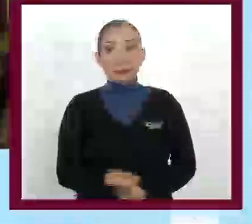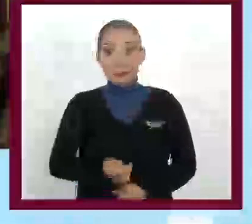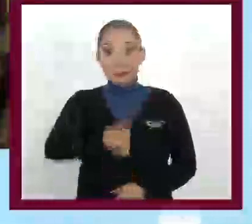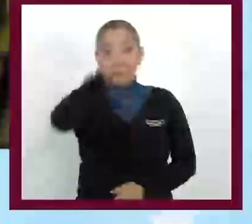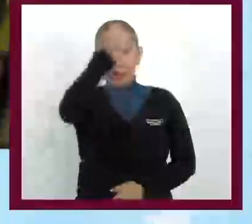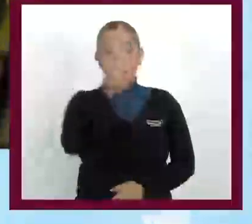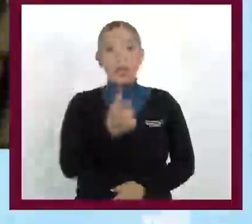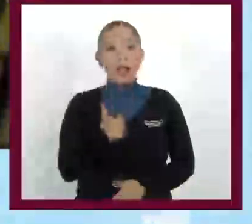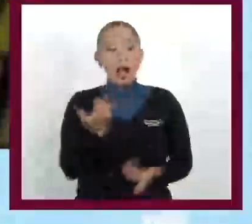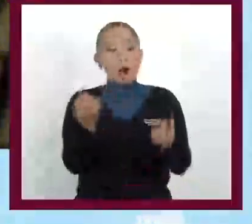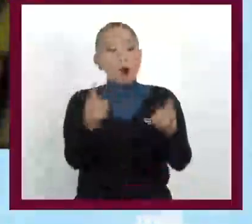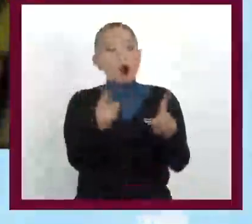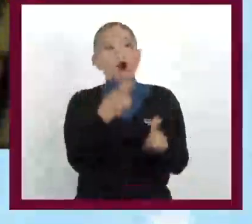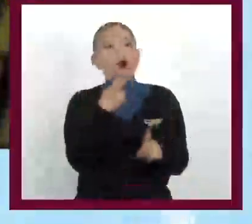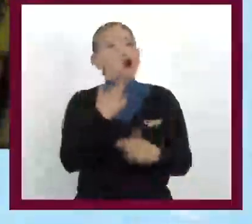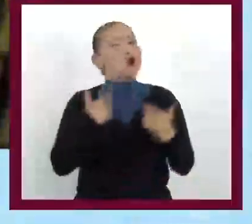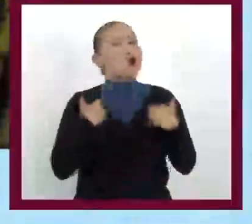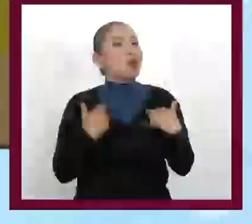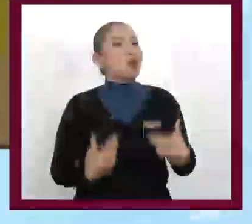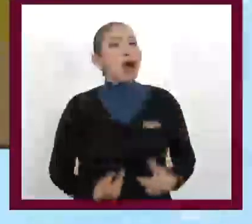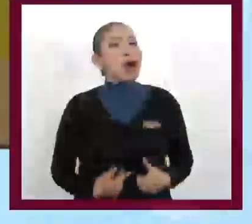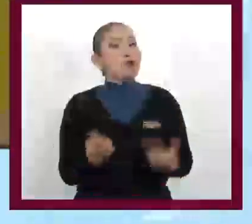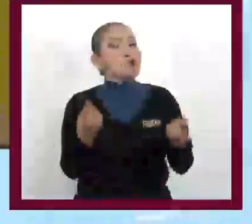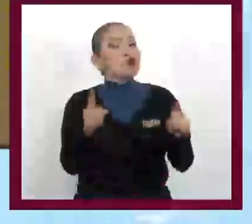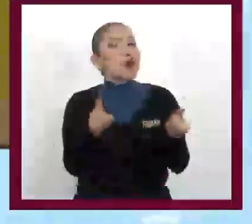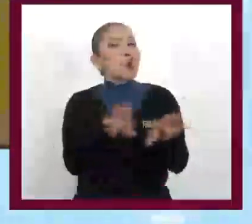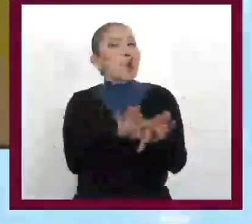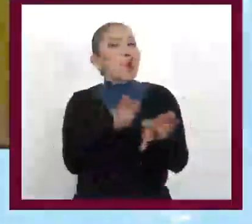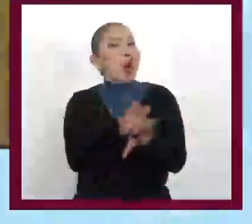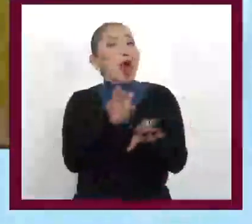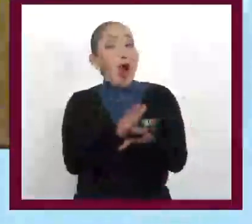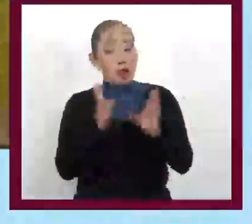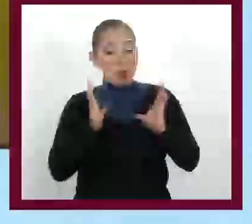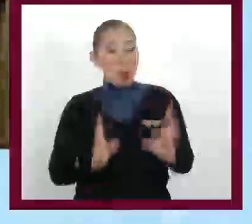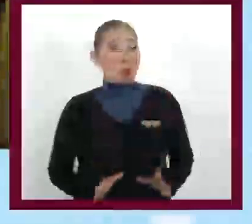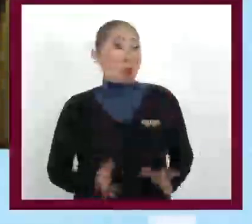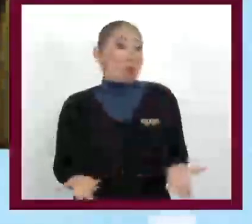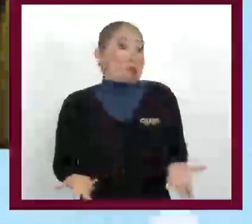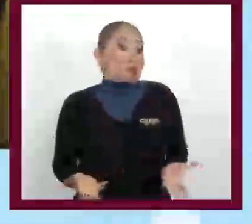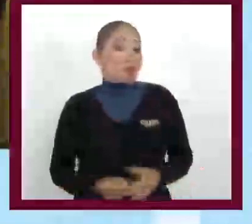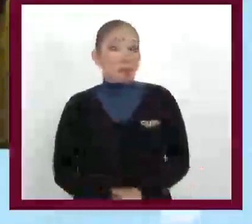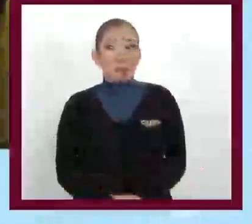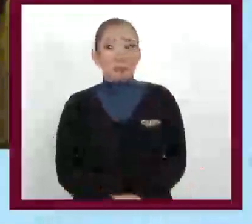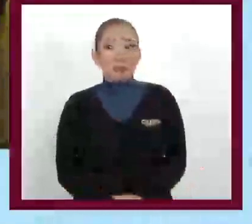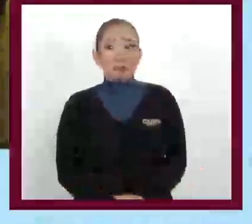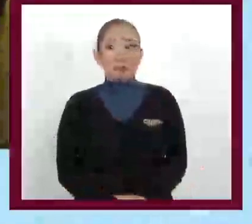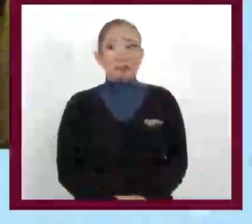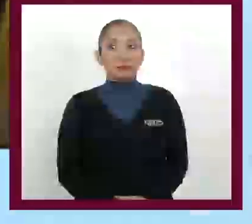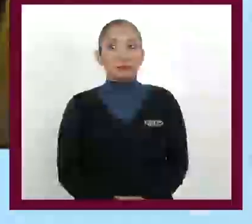El primer elemento musical que utilizó el ser humano para hacer música fue su propio cuerpo.